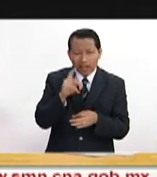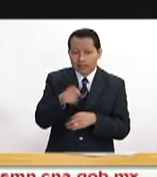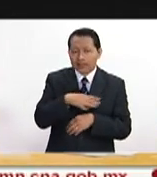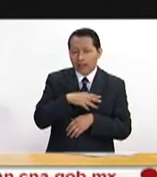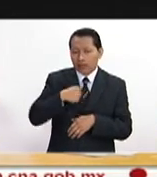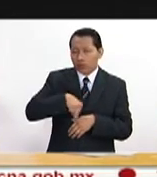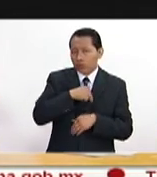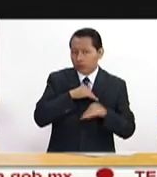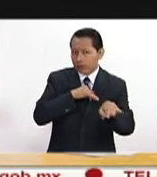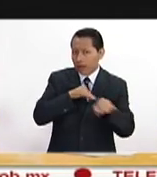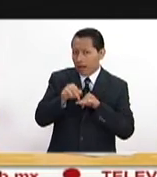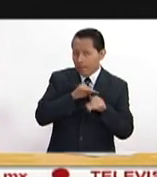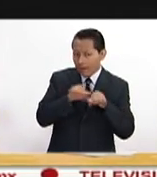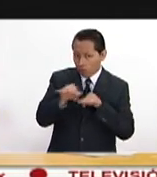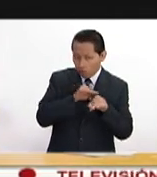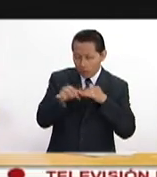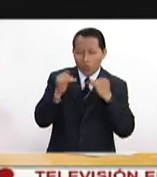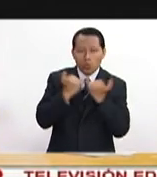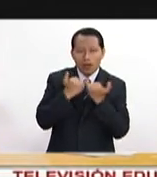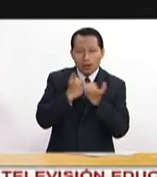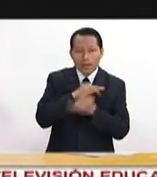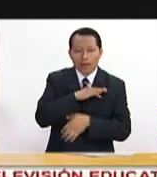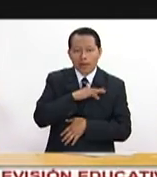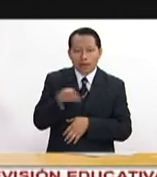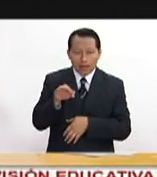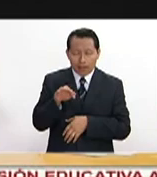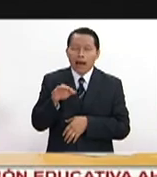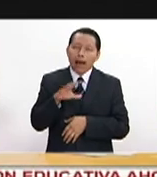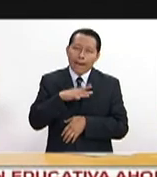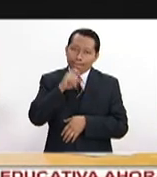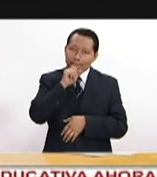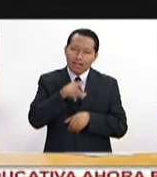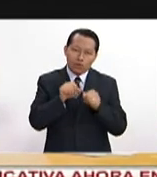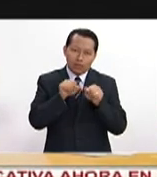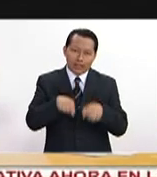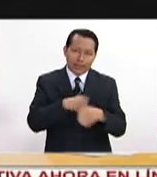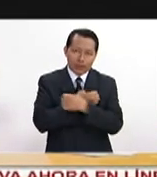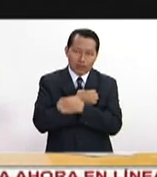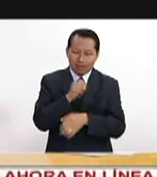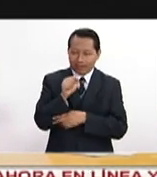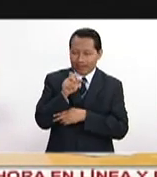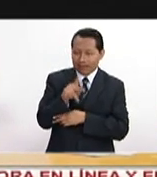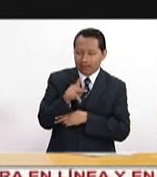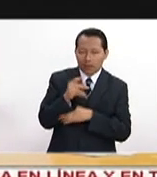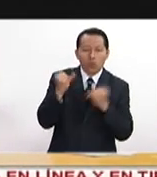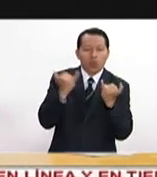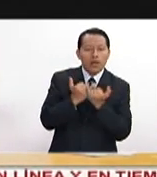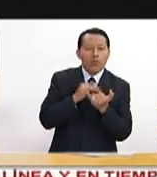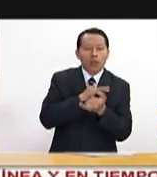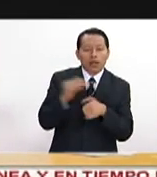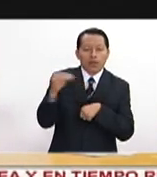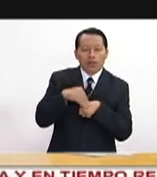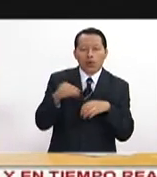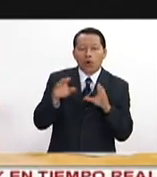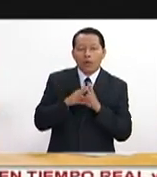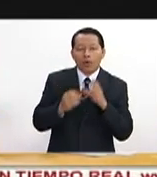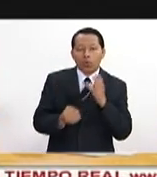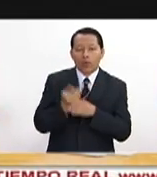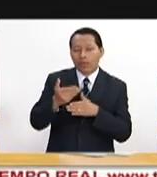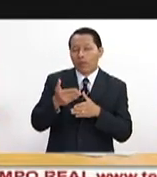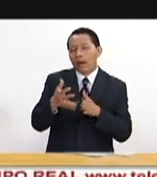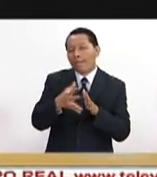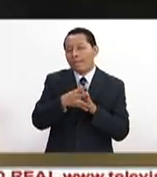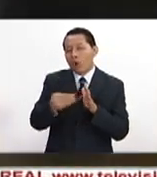nuestras funciones y también el compromiso con el sistema educativo nacional y la implementación del nuevo